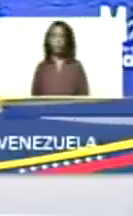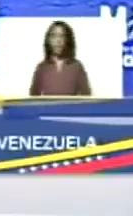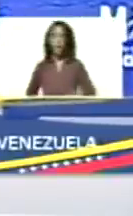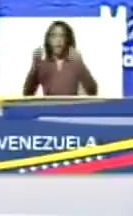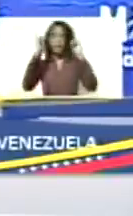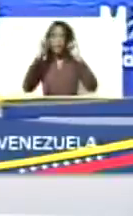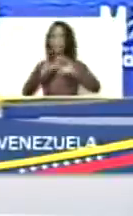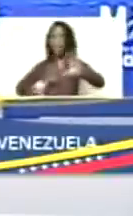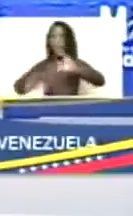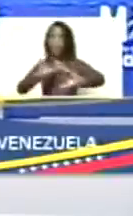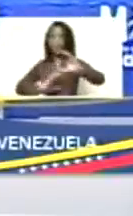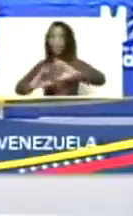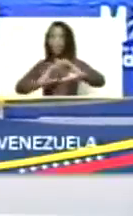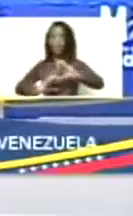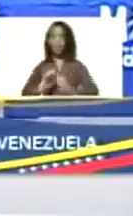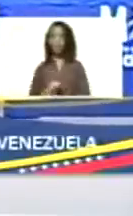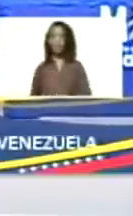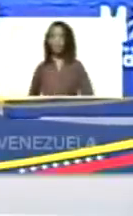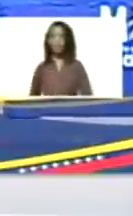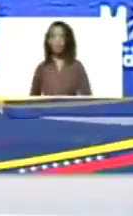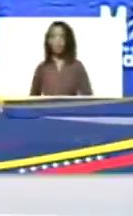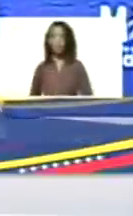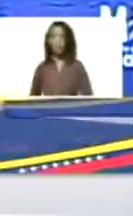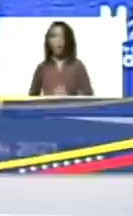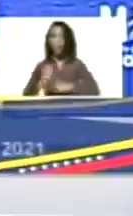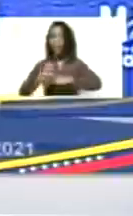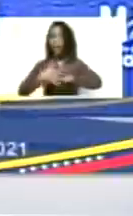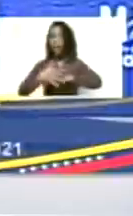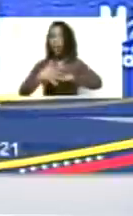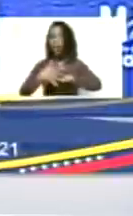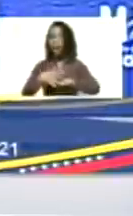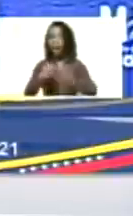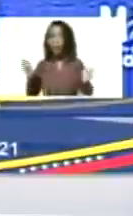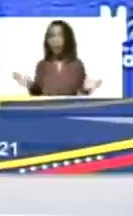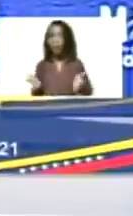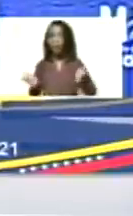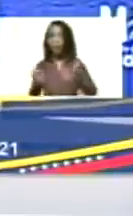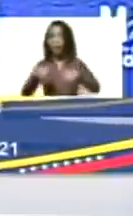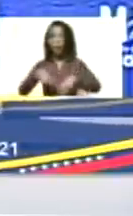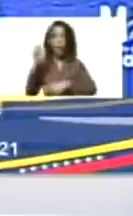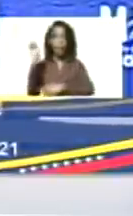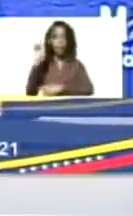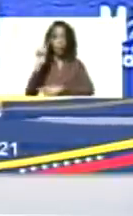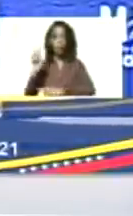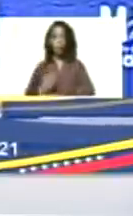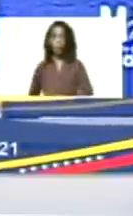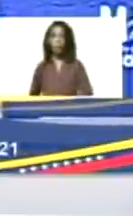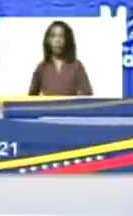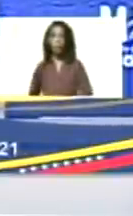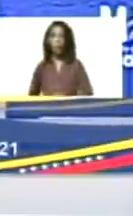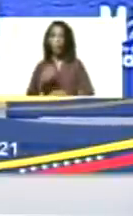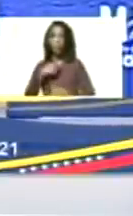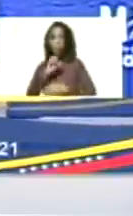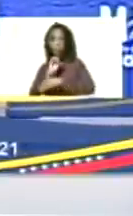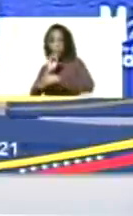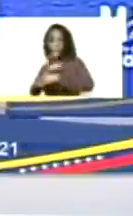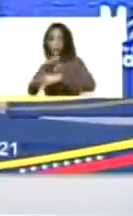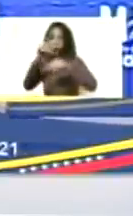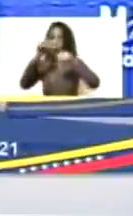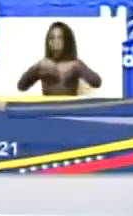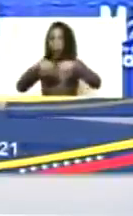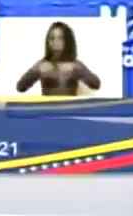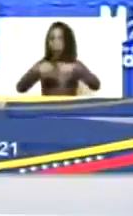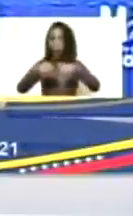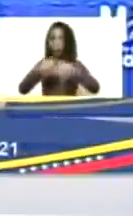ciencia, de la tecnología y la innovación de Venezuela. le envío desde aquí